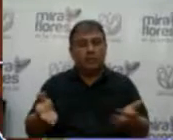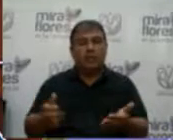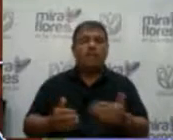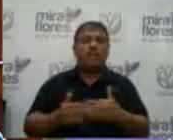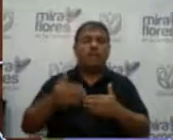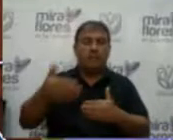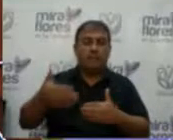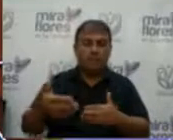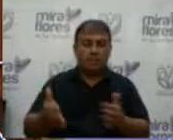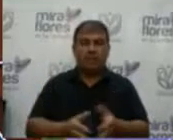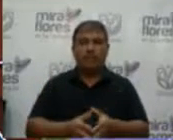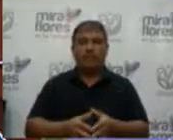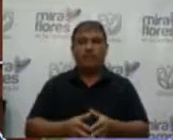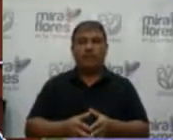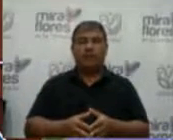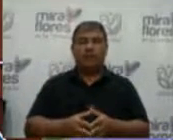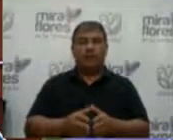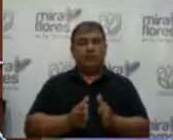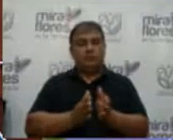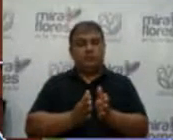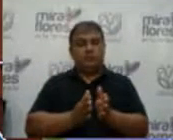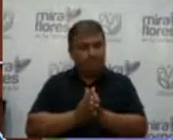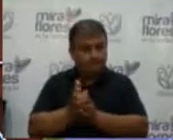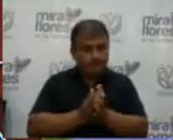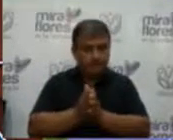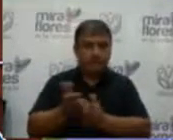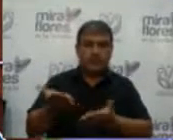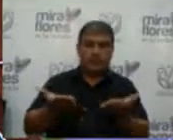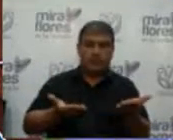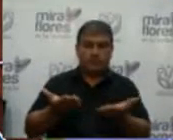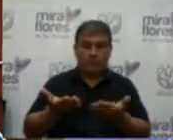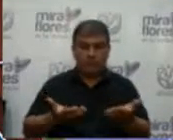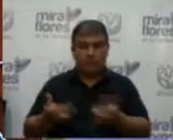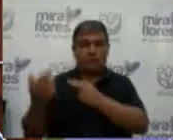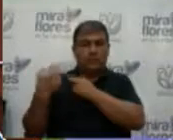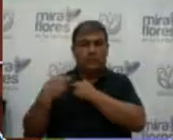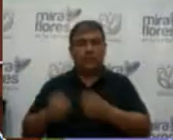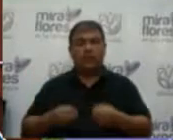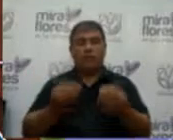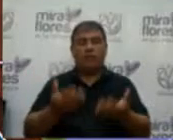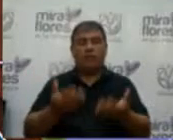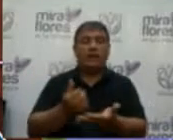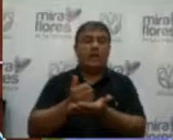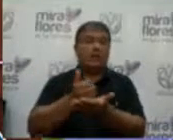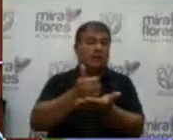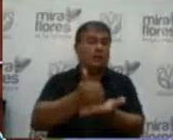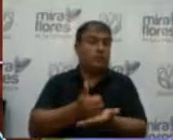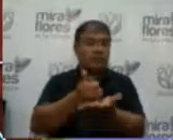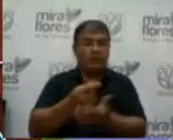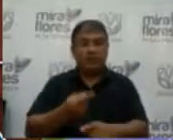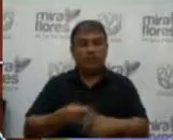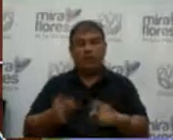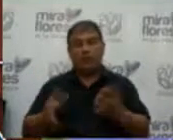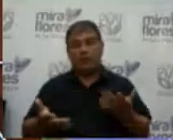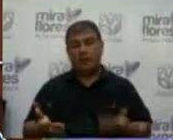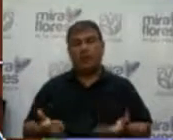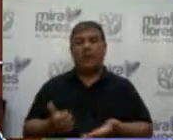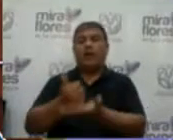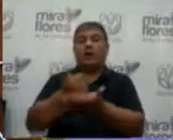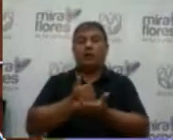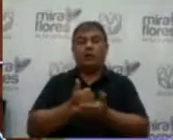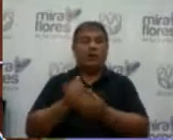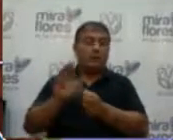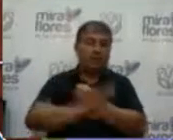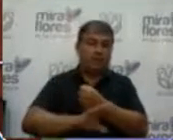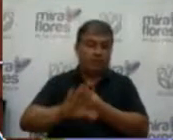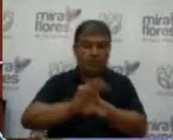más allá de una vocación de servicio, una entrega a poder generar ayuda para que coadyuve en la seguridad